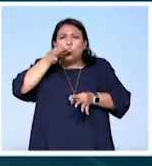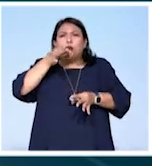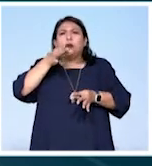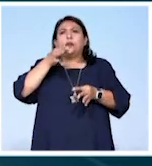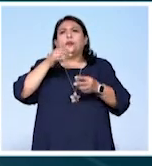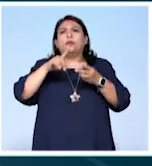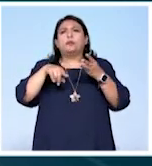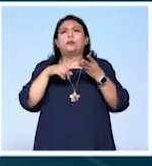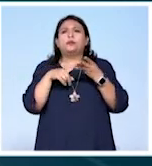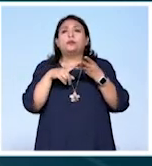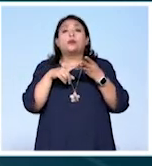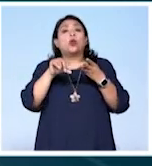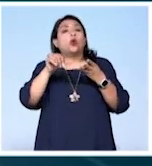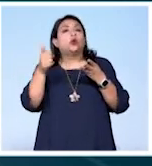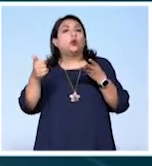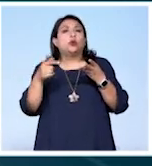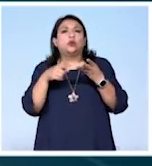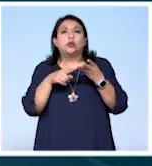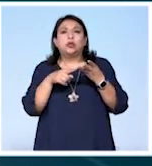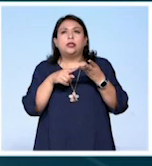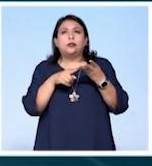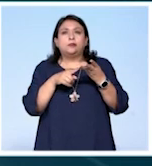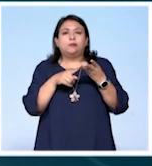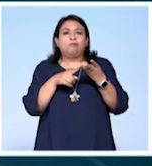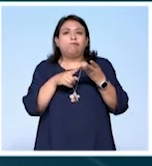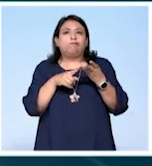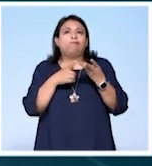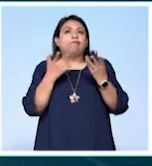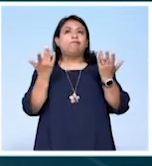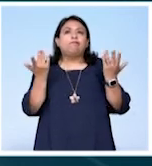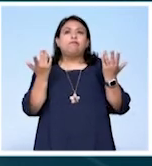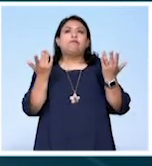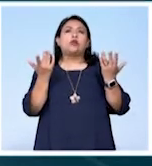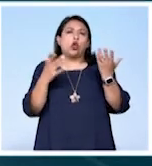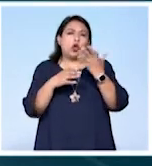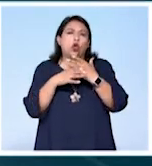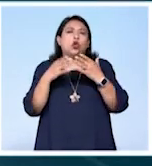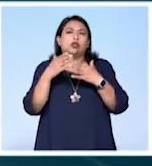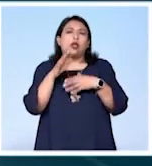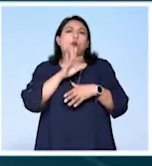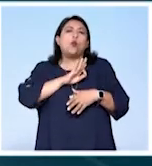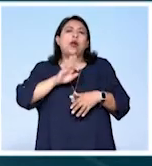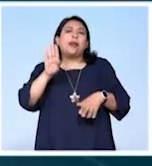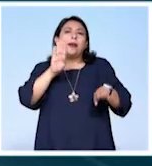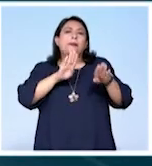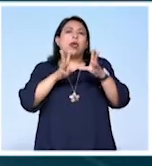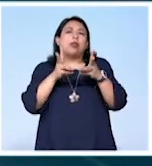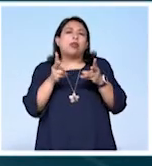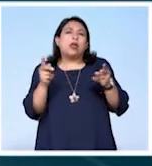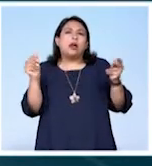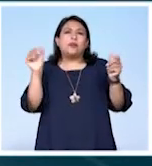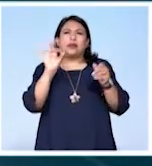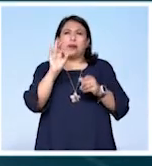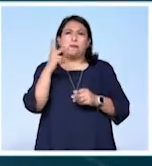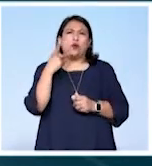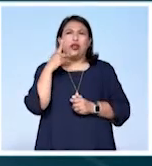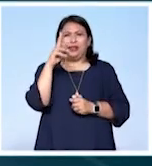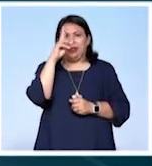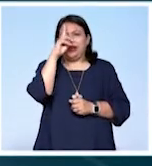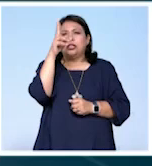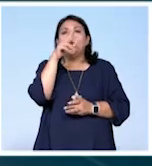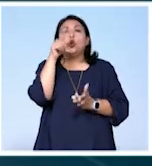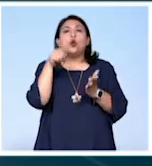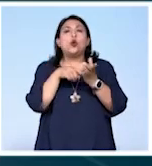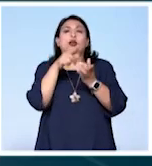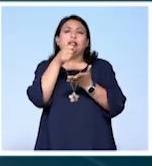y en otros casos se van a que sean productos biodegradables. Quizás la política más estricta está en la Ciudad